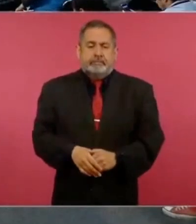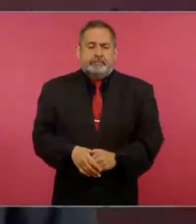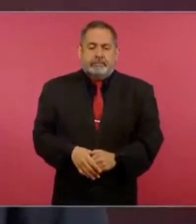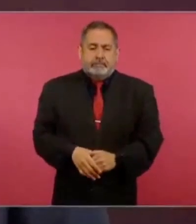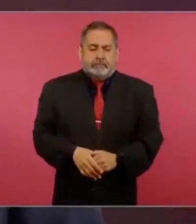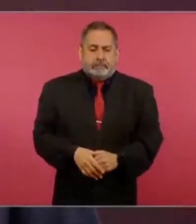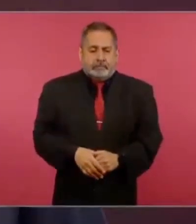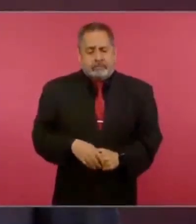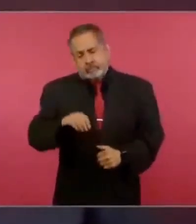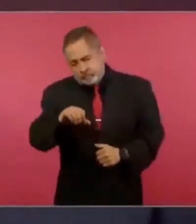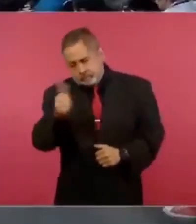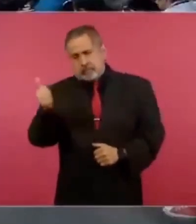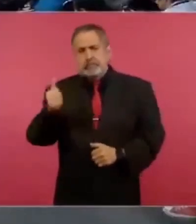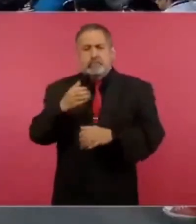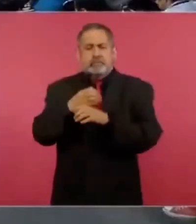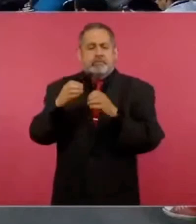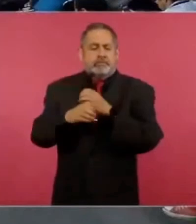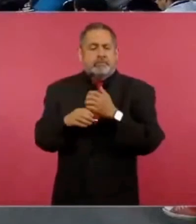¿Qué otra cosa